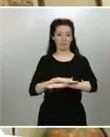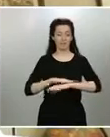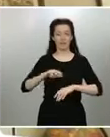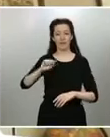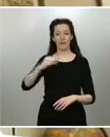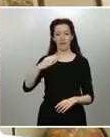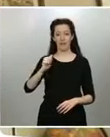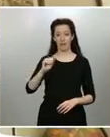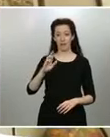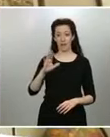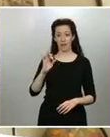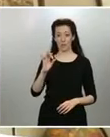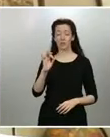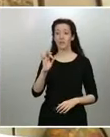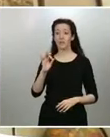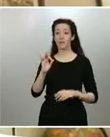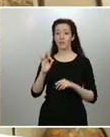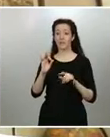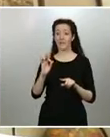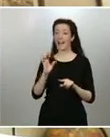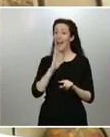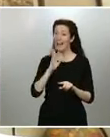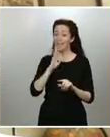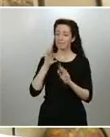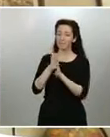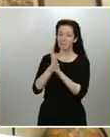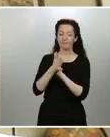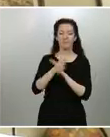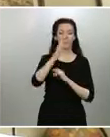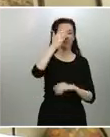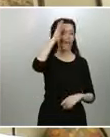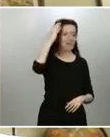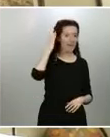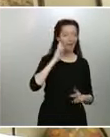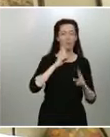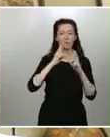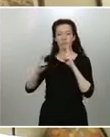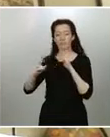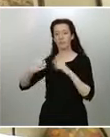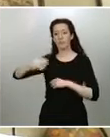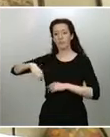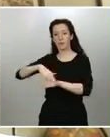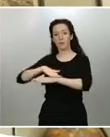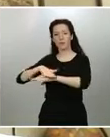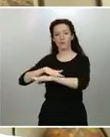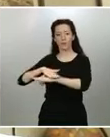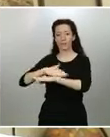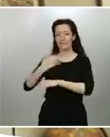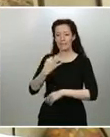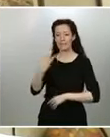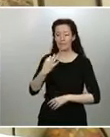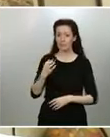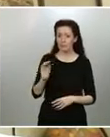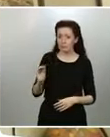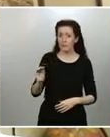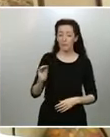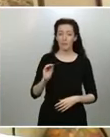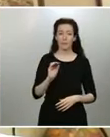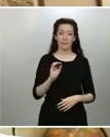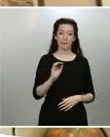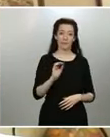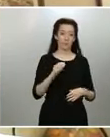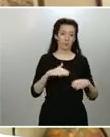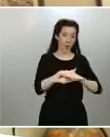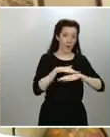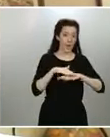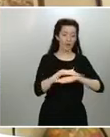presidente del gobierno pablo casado no sé si nos puede comentar si ya el gobierno o el psoe en este caso está en contacto directo con el resto de fuerzas parlamentarias para